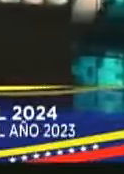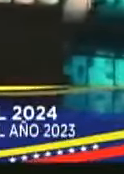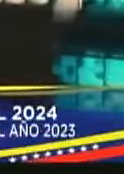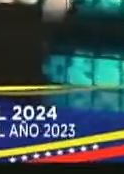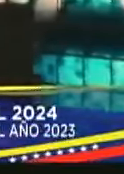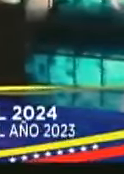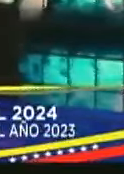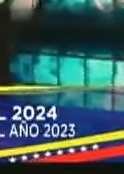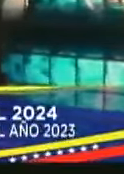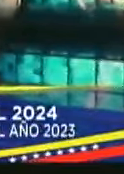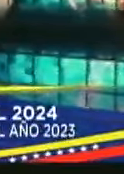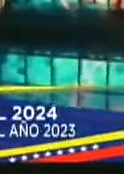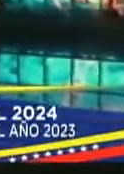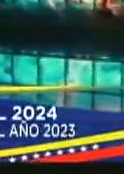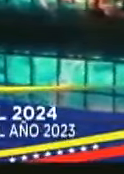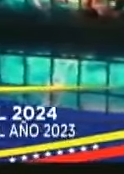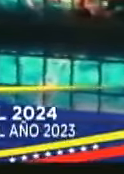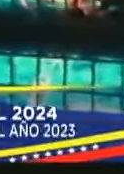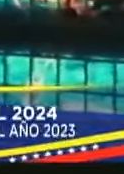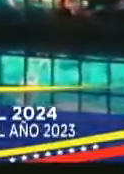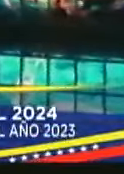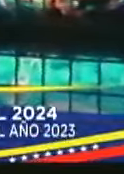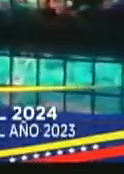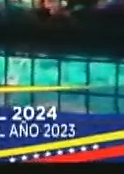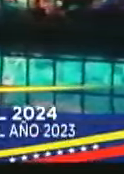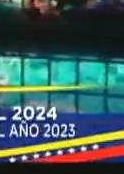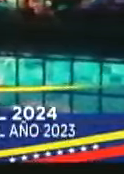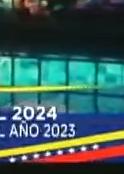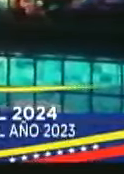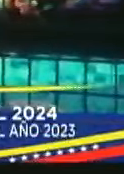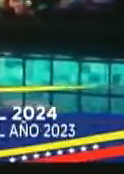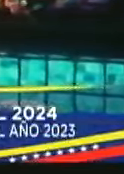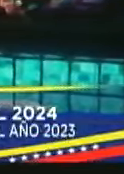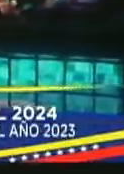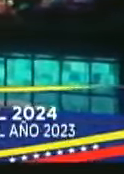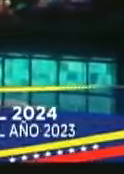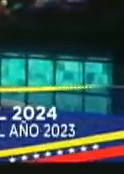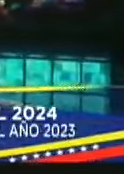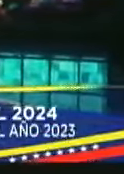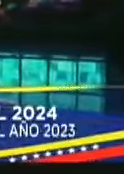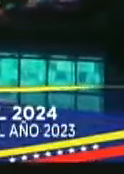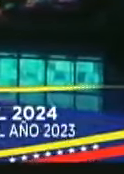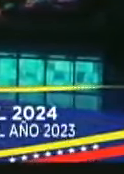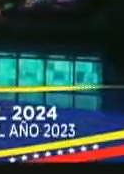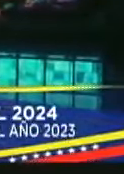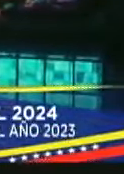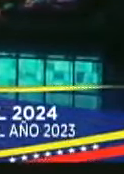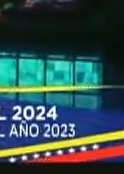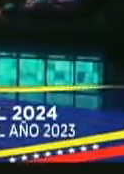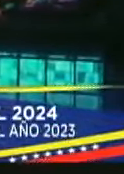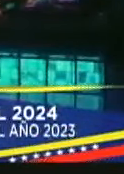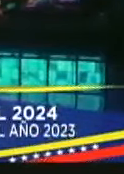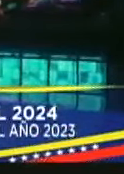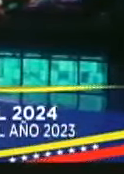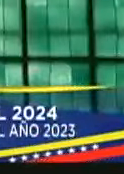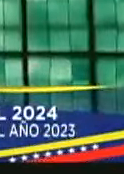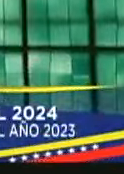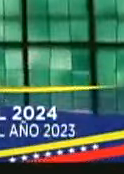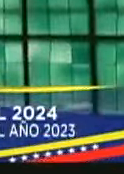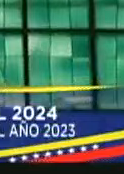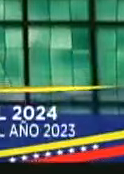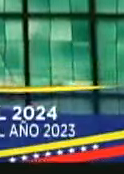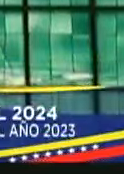de la revolución judicial que permita la confianza de la ciudadanía en el Tribunal Supremo de Justicia. Respecto al